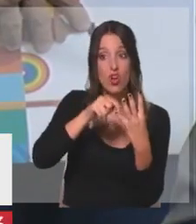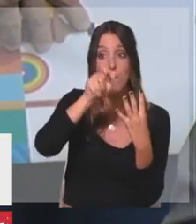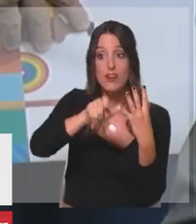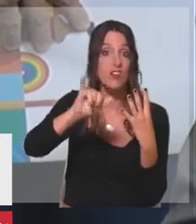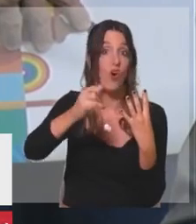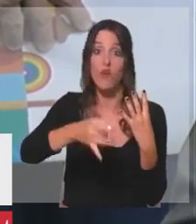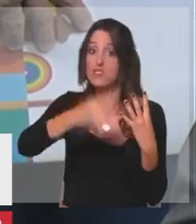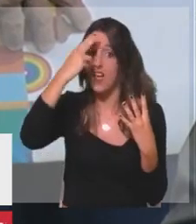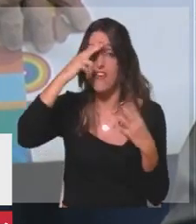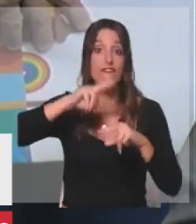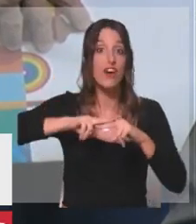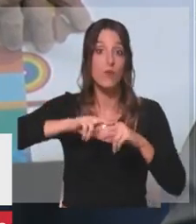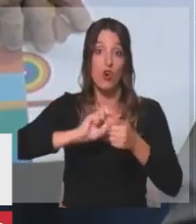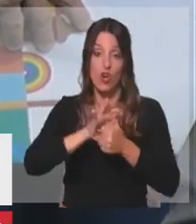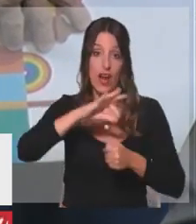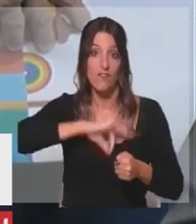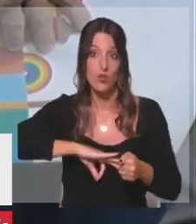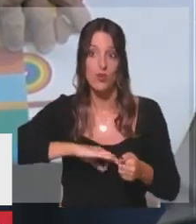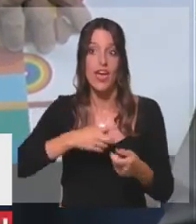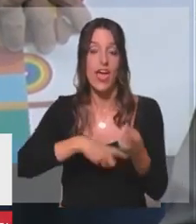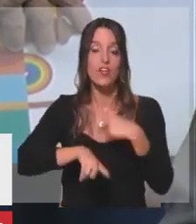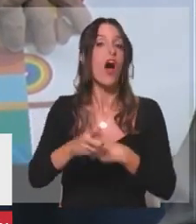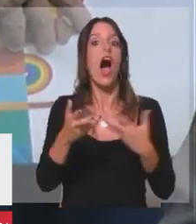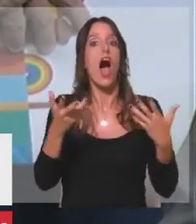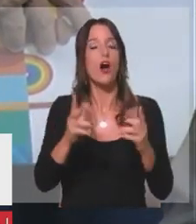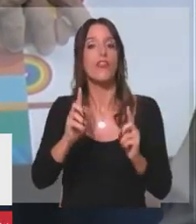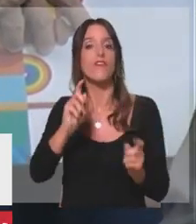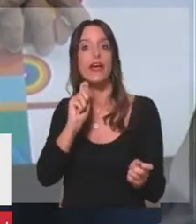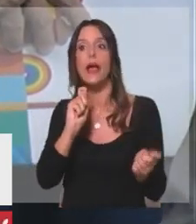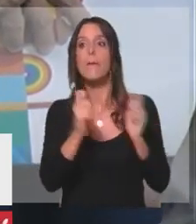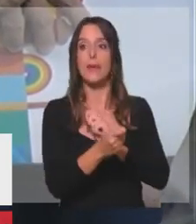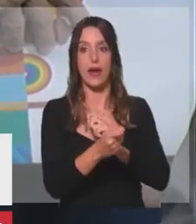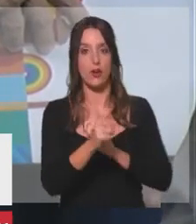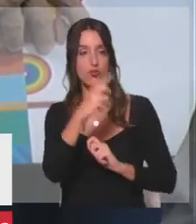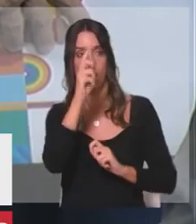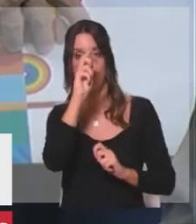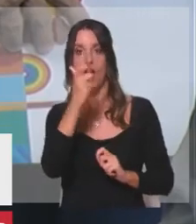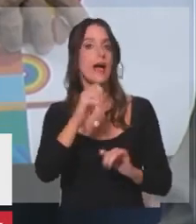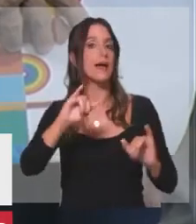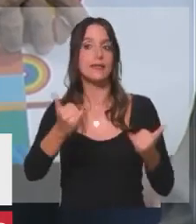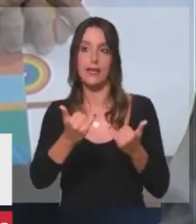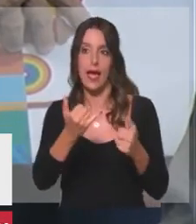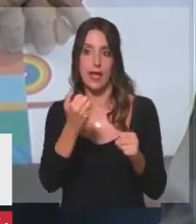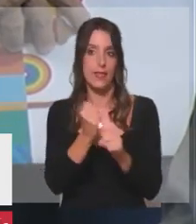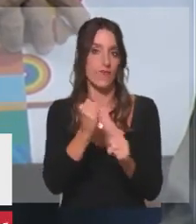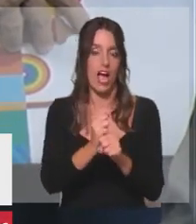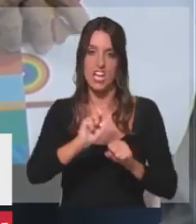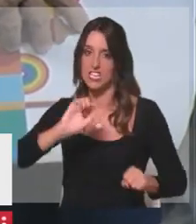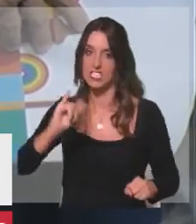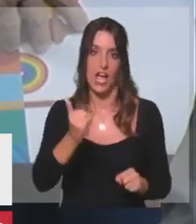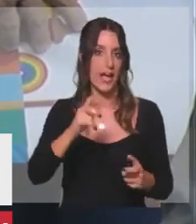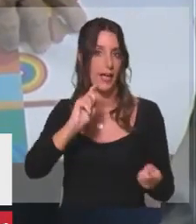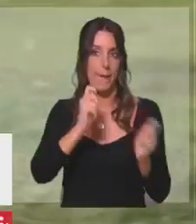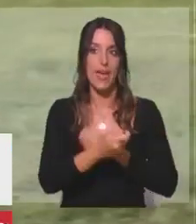confirmados y por ende esa fase amerita un cambio de actitud y un cambio de acción por parte